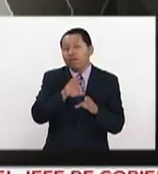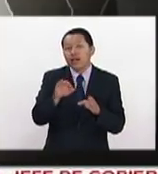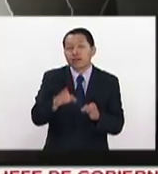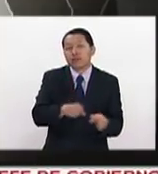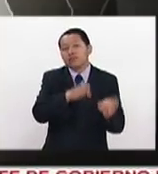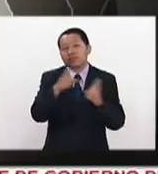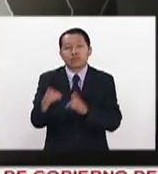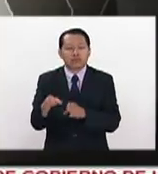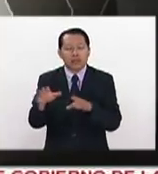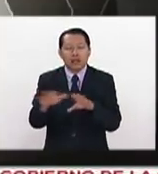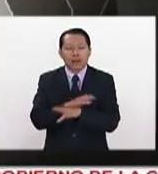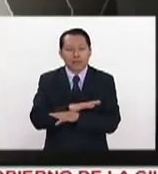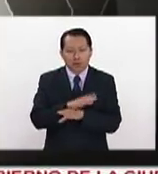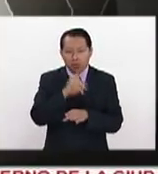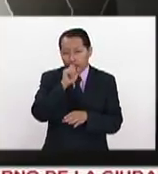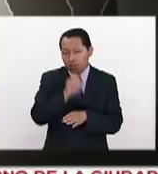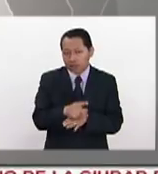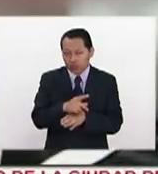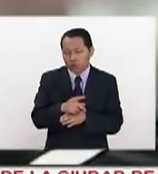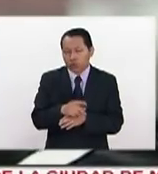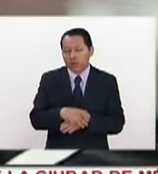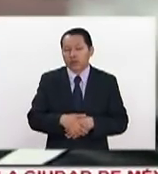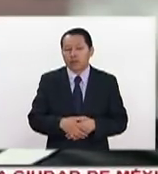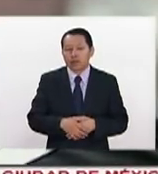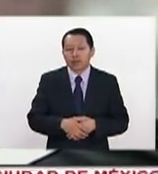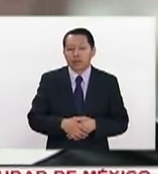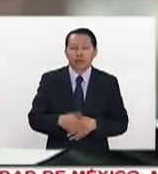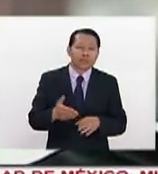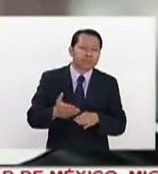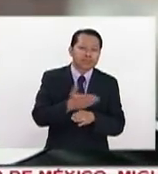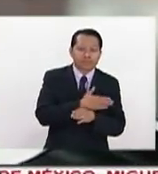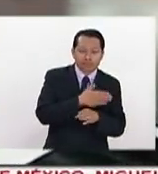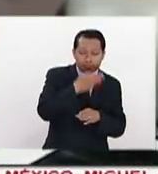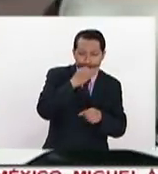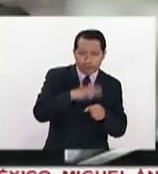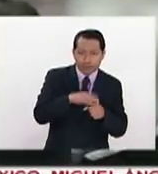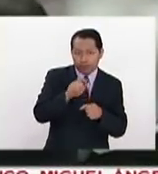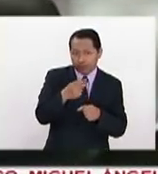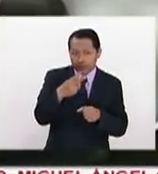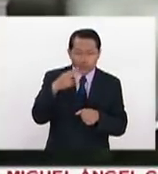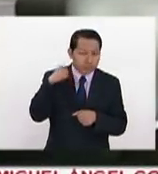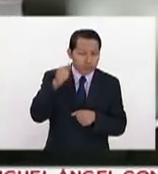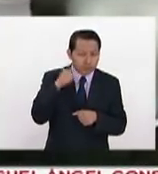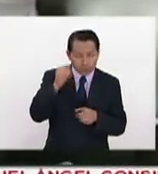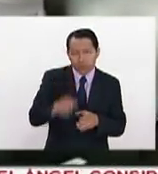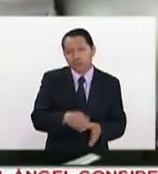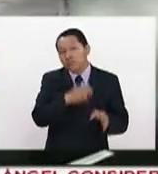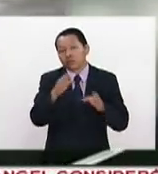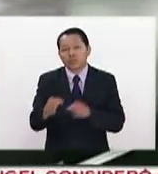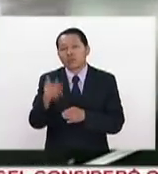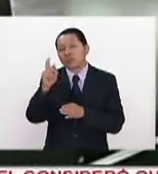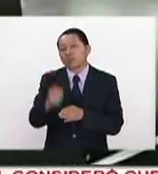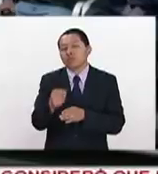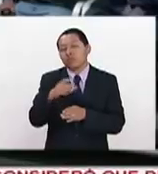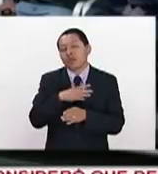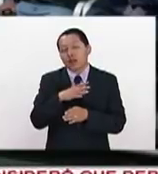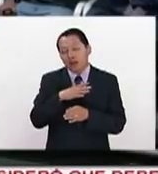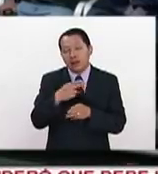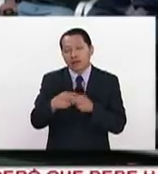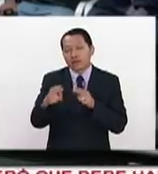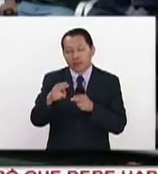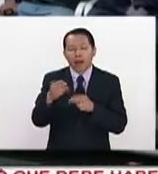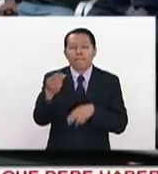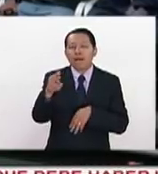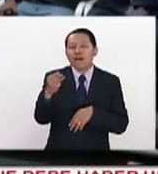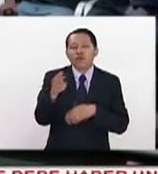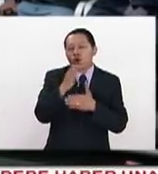comicios presidenciales, legislativos y municipales. Estaban previstos para el 22 de abril, ahora van a ser en la segunda quincena de mayo. Esta